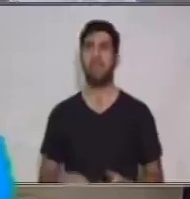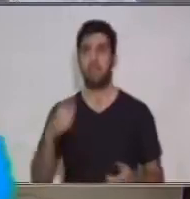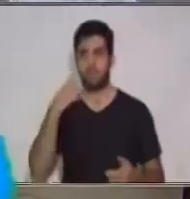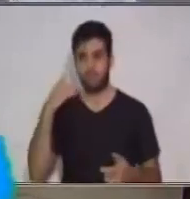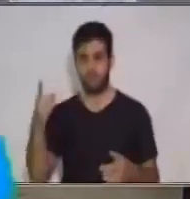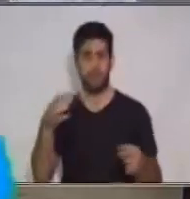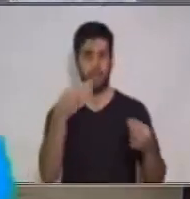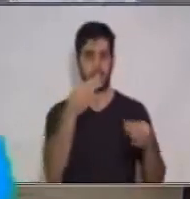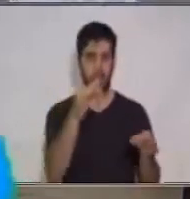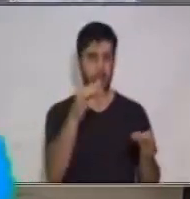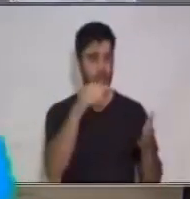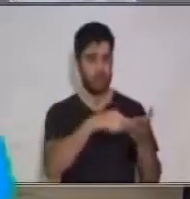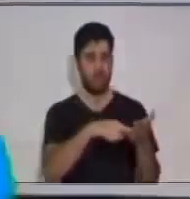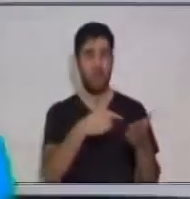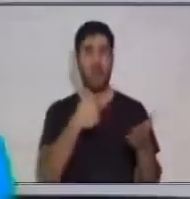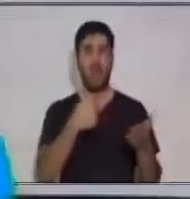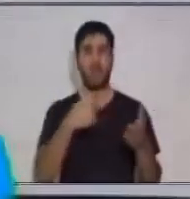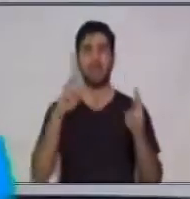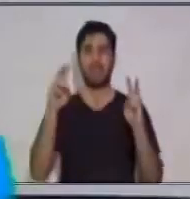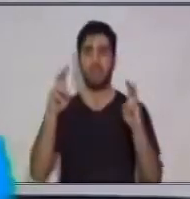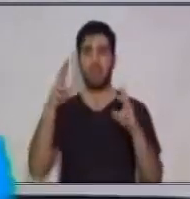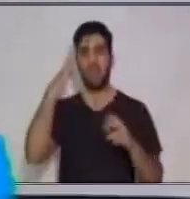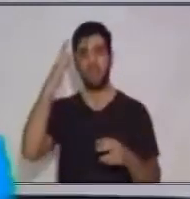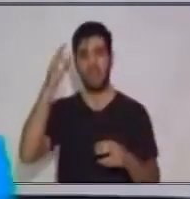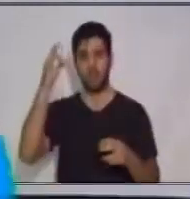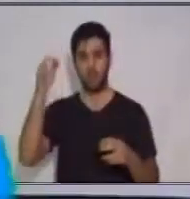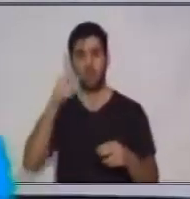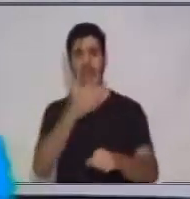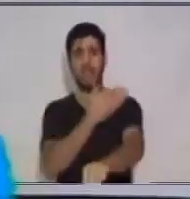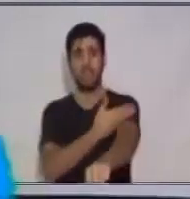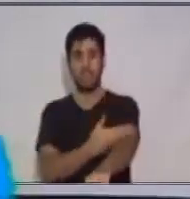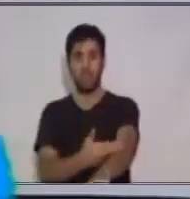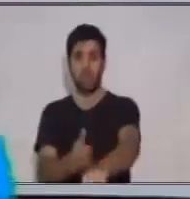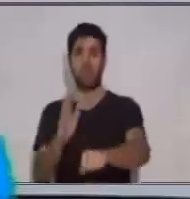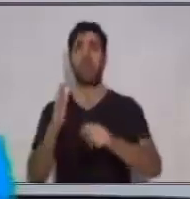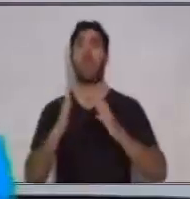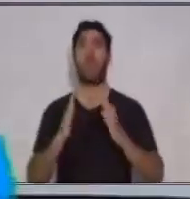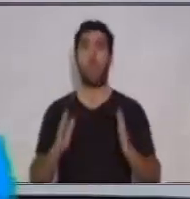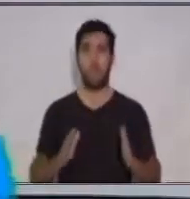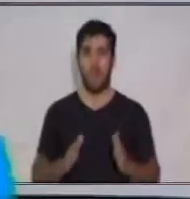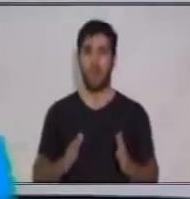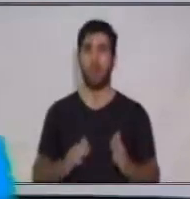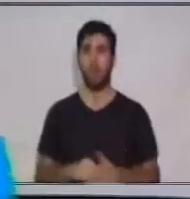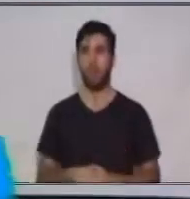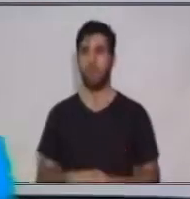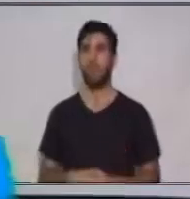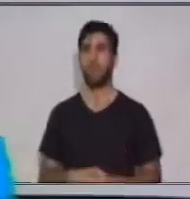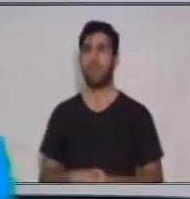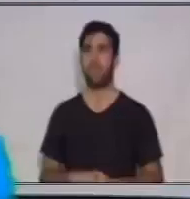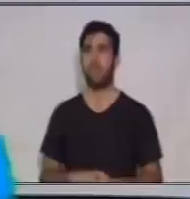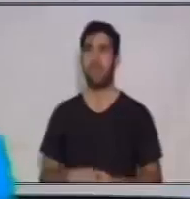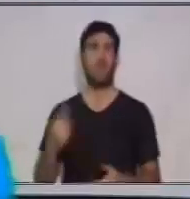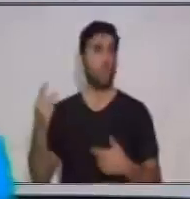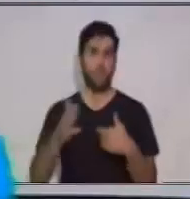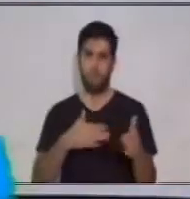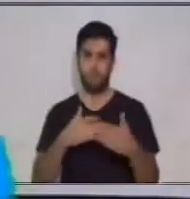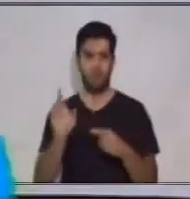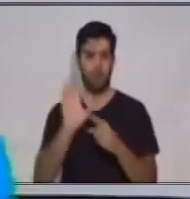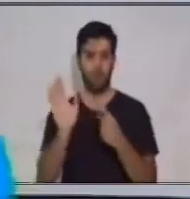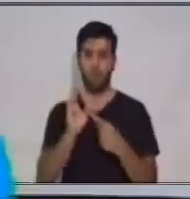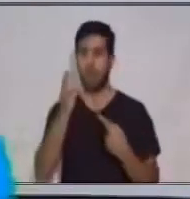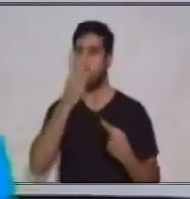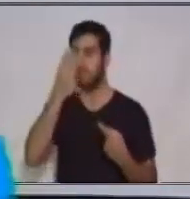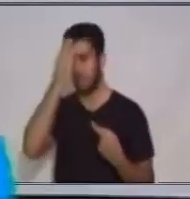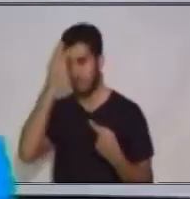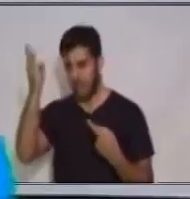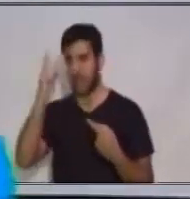encuentran relatos filosóficos sobre la existencia humana. En cada una de las culturas, tanto la maya, la azteca como